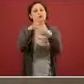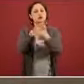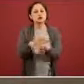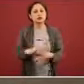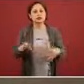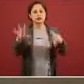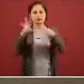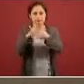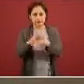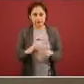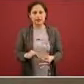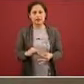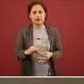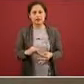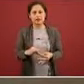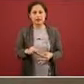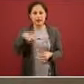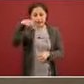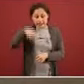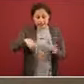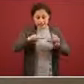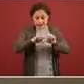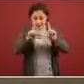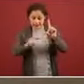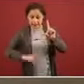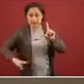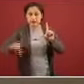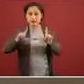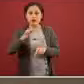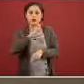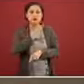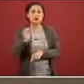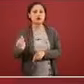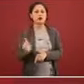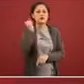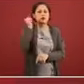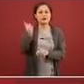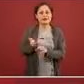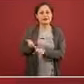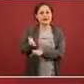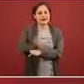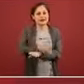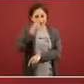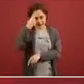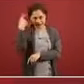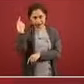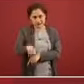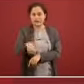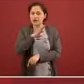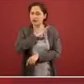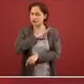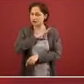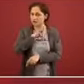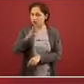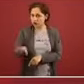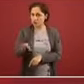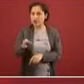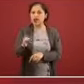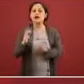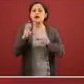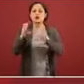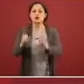que se pueden hacer nacionales. Y esto lo anclamos en términos de tiempo a la suspensión anticipada del